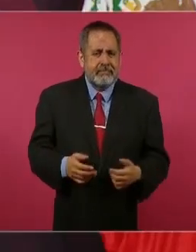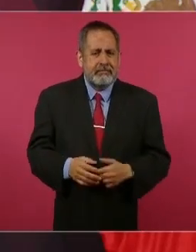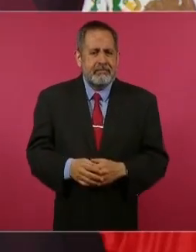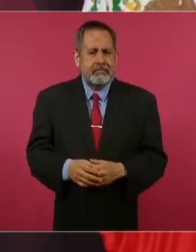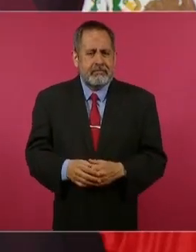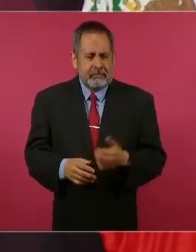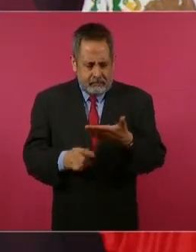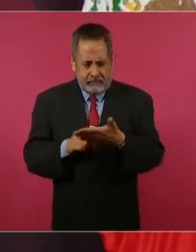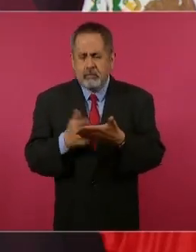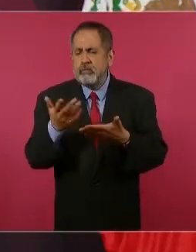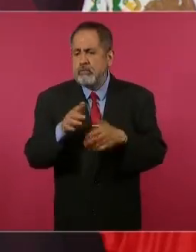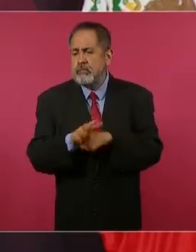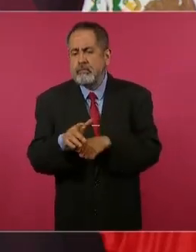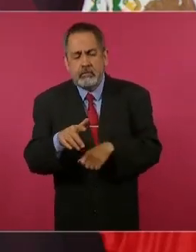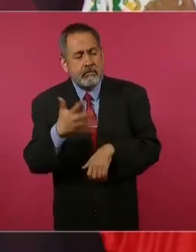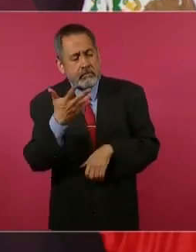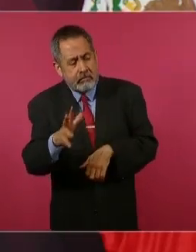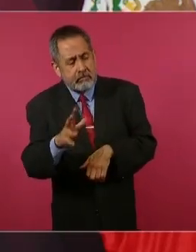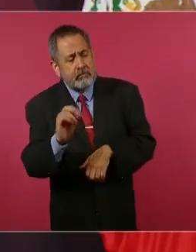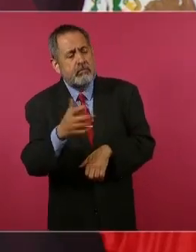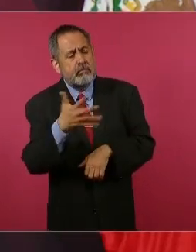¿fue 10 10 o 10.30?